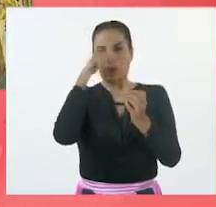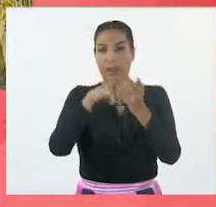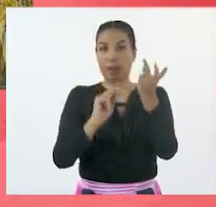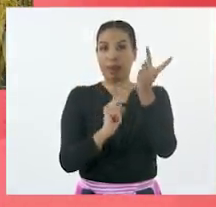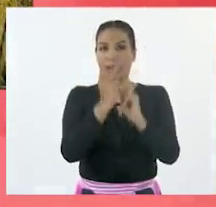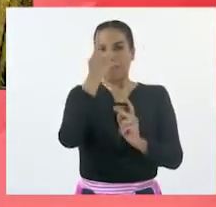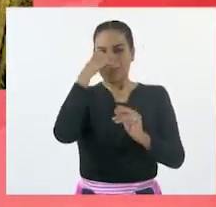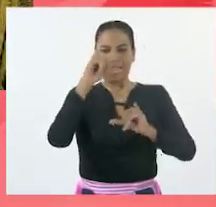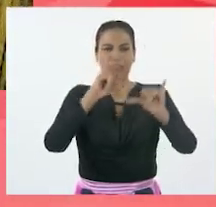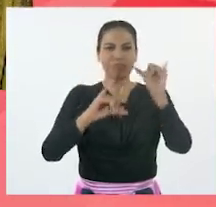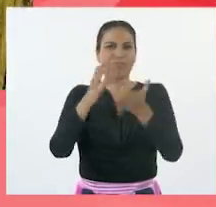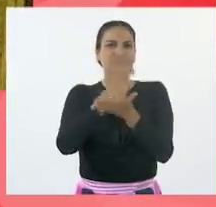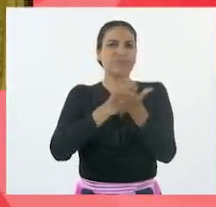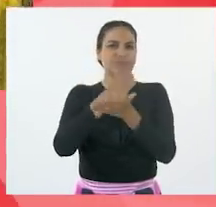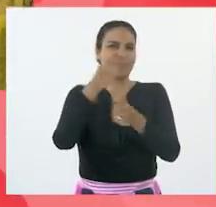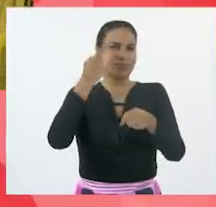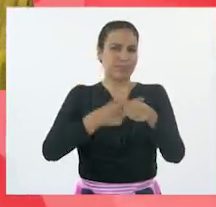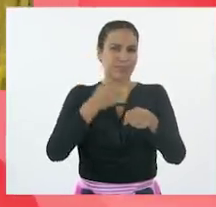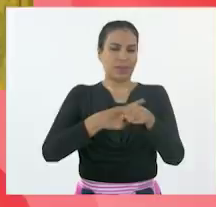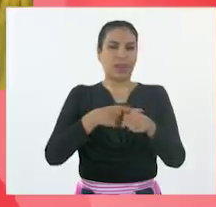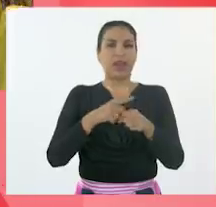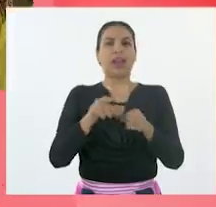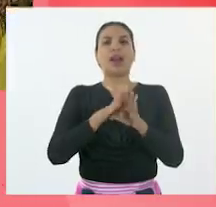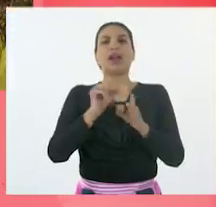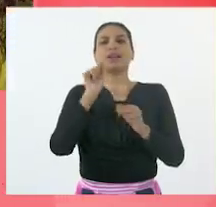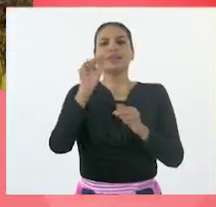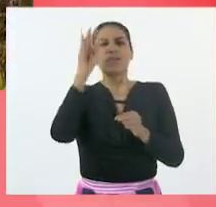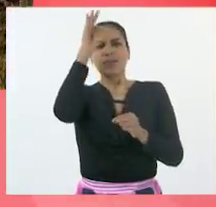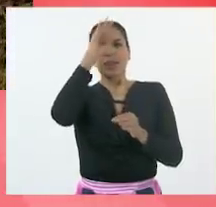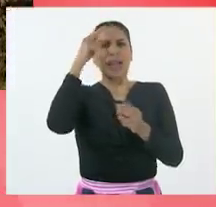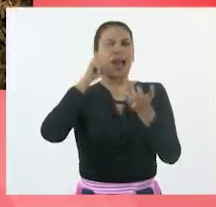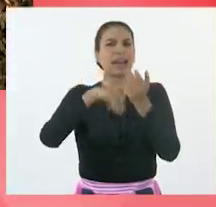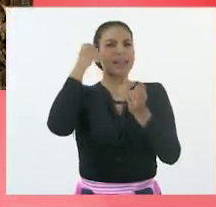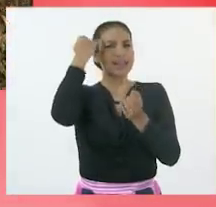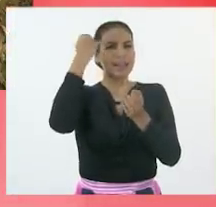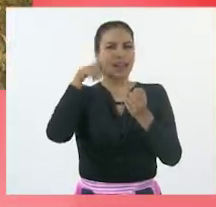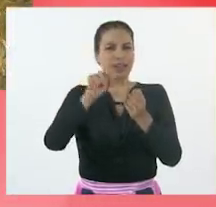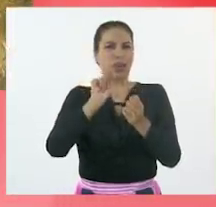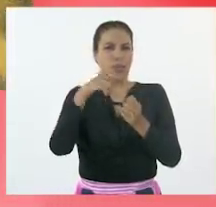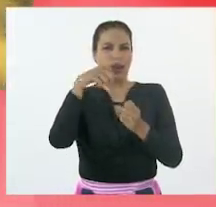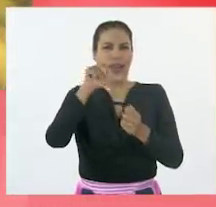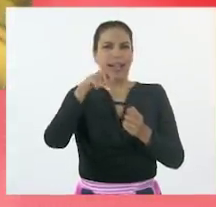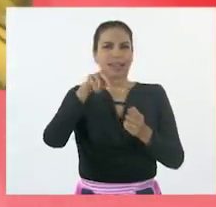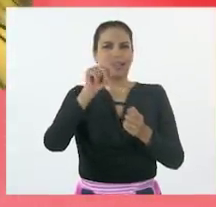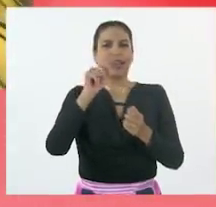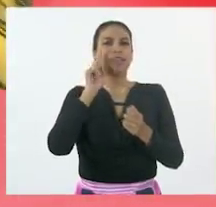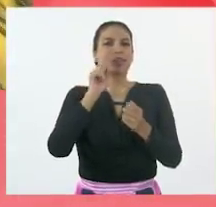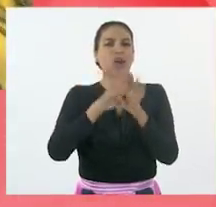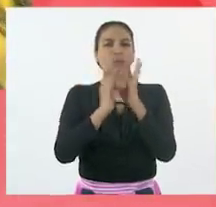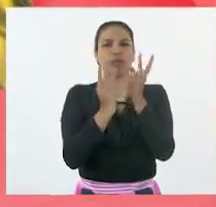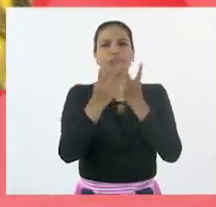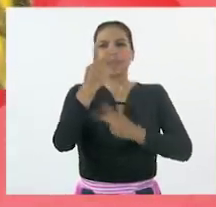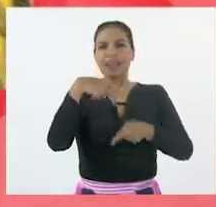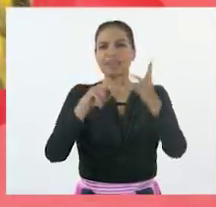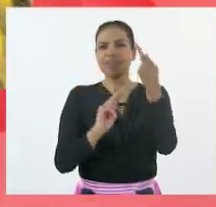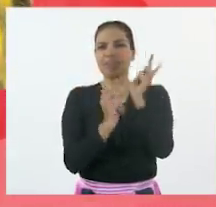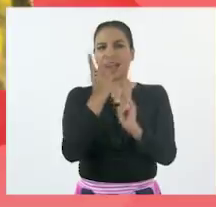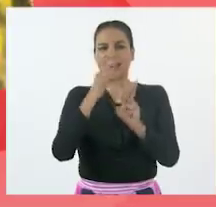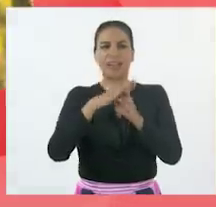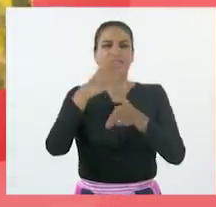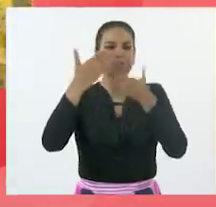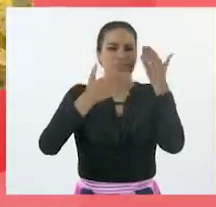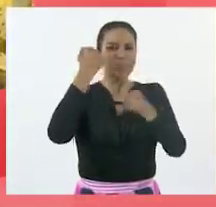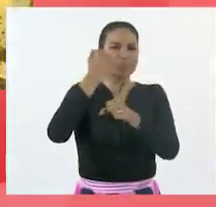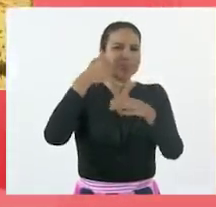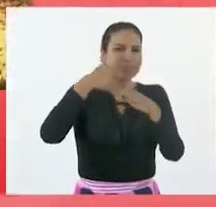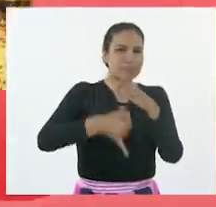planta medicinal. La filosofía de la quinta es preservar la flora, estudiarla y reproducirla, ayudando a que en